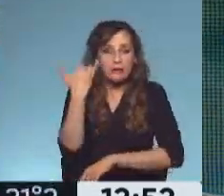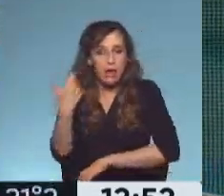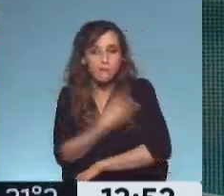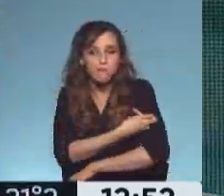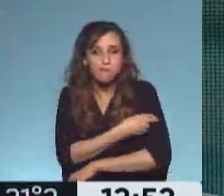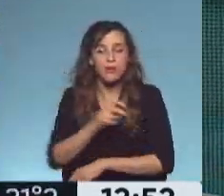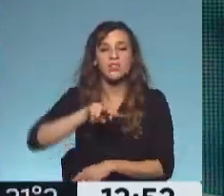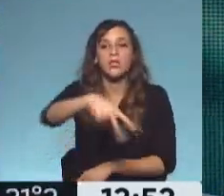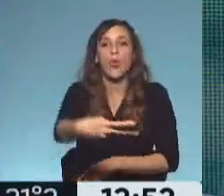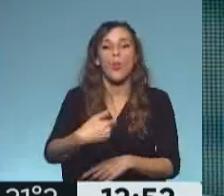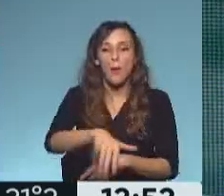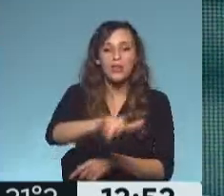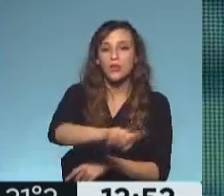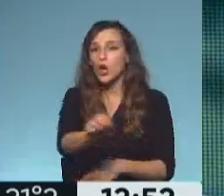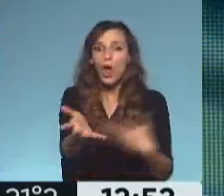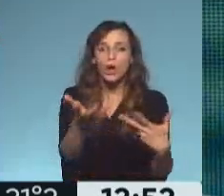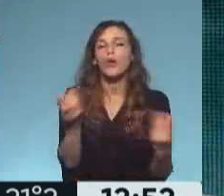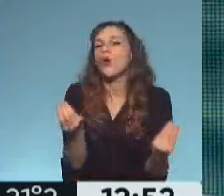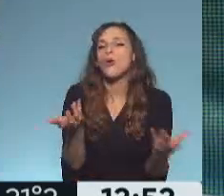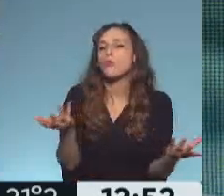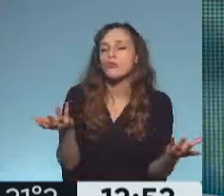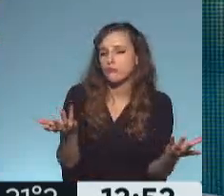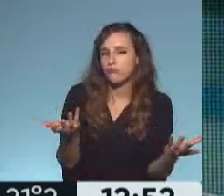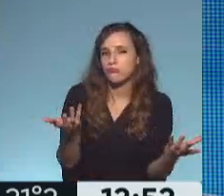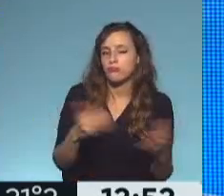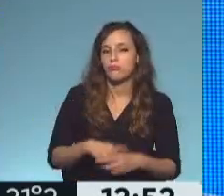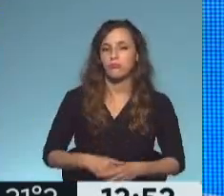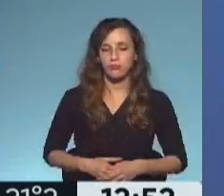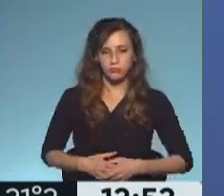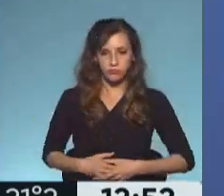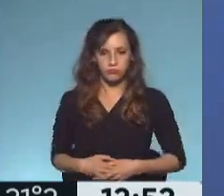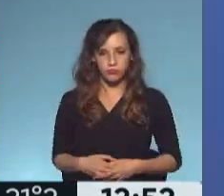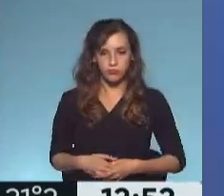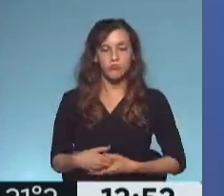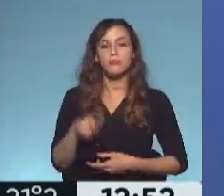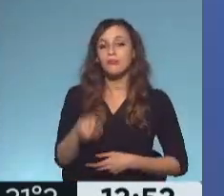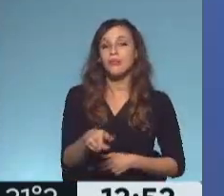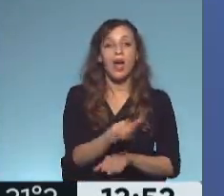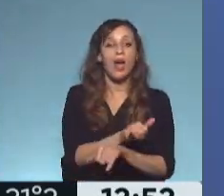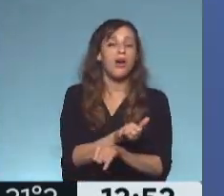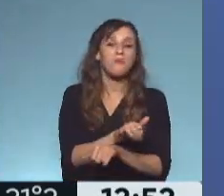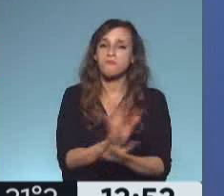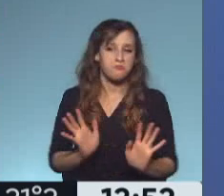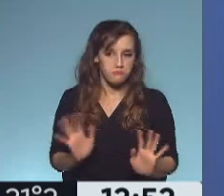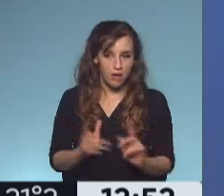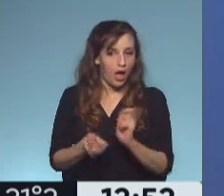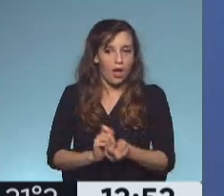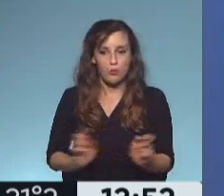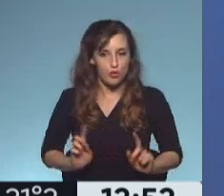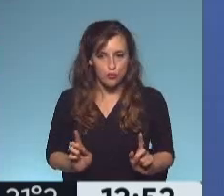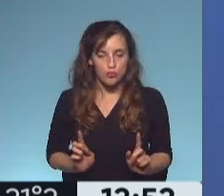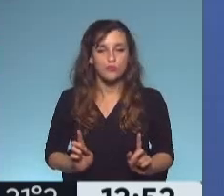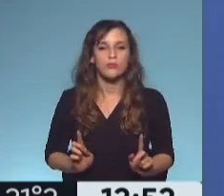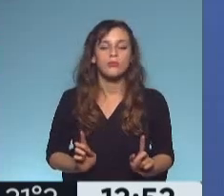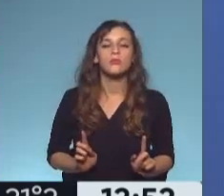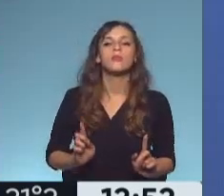recibir la segunda. ¿Esto cambia la estrategia en nuestro país a propósito de esa vacuna? El anuncio no lo cambia en sí, lo que sí se trabajó en estos